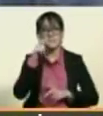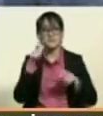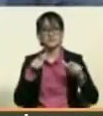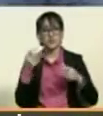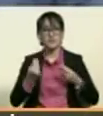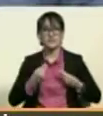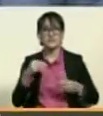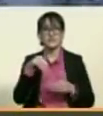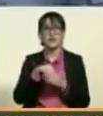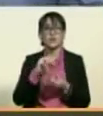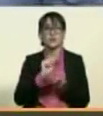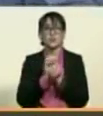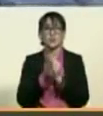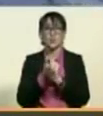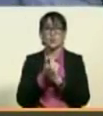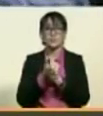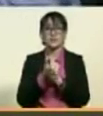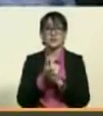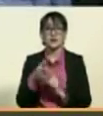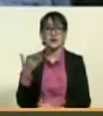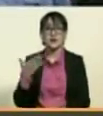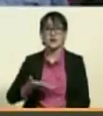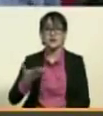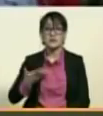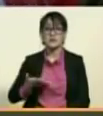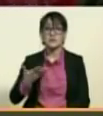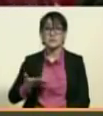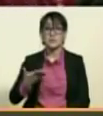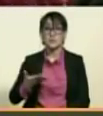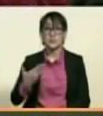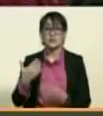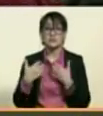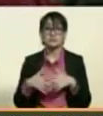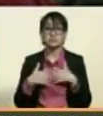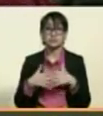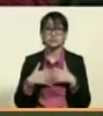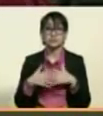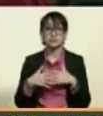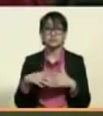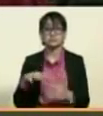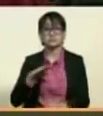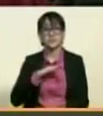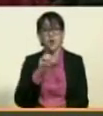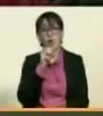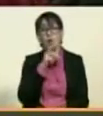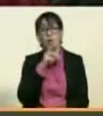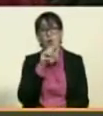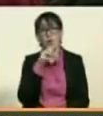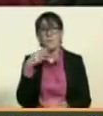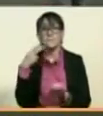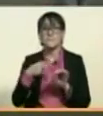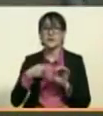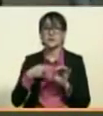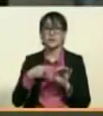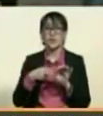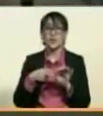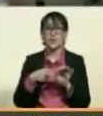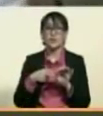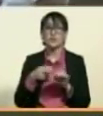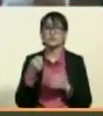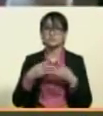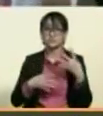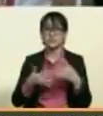habitantes. Una importante producción de recursos como el oro, petróleo y turba, minerales